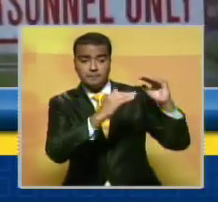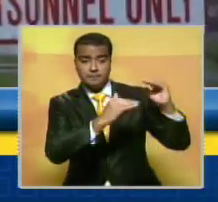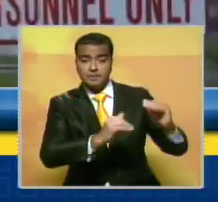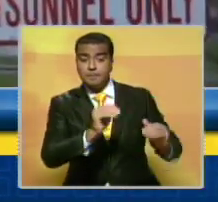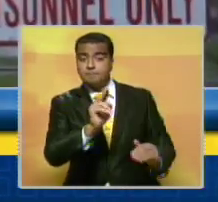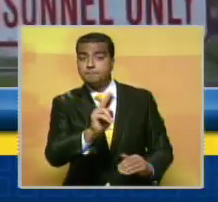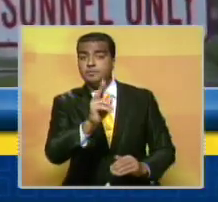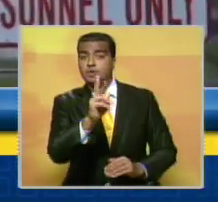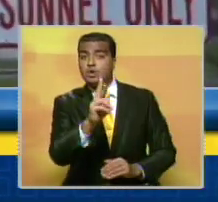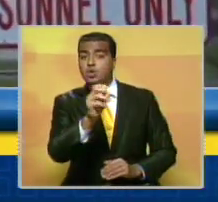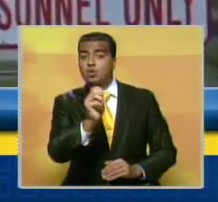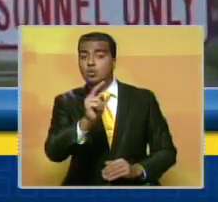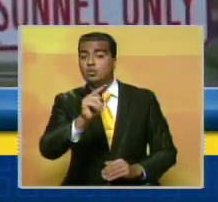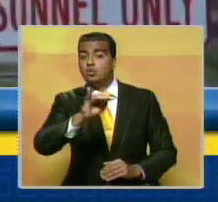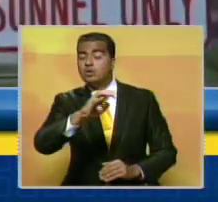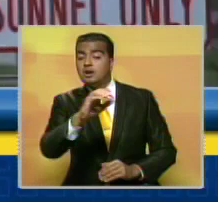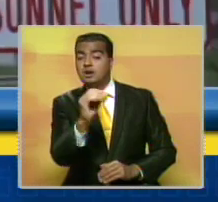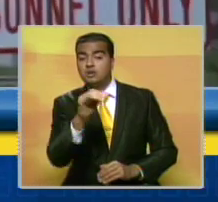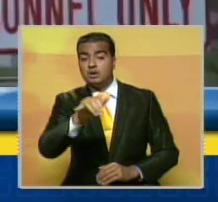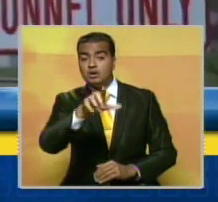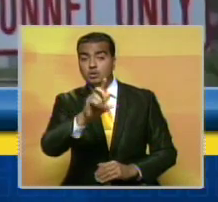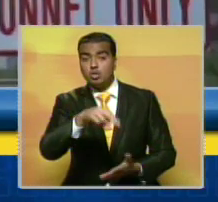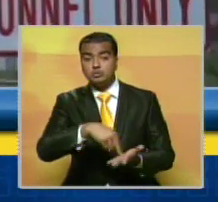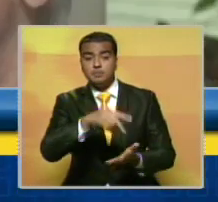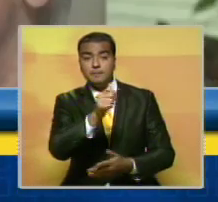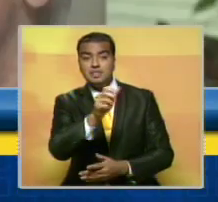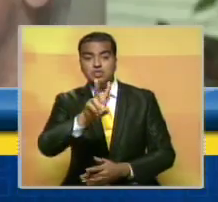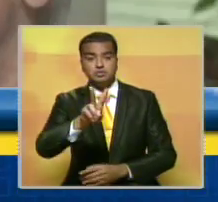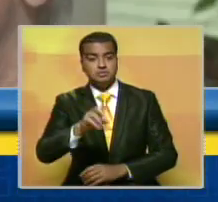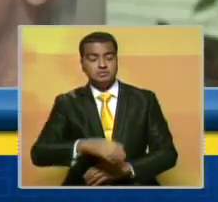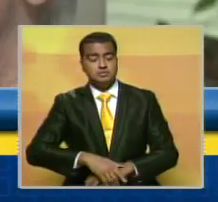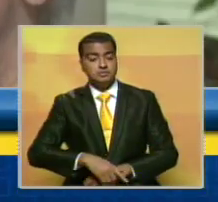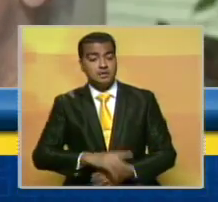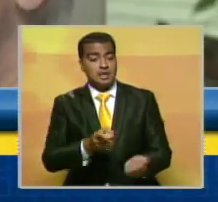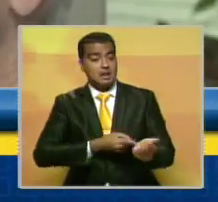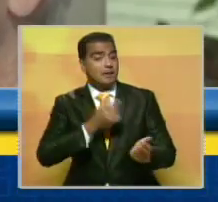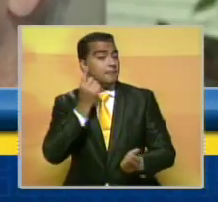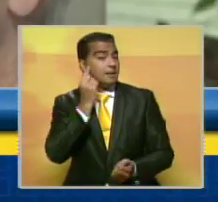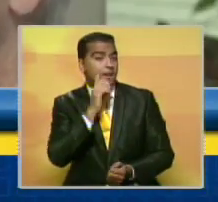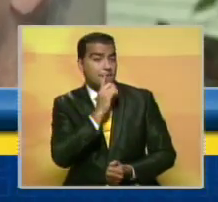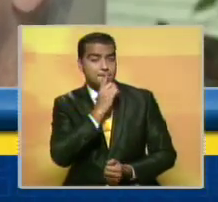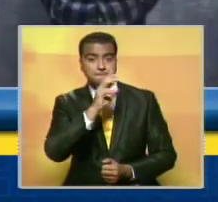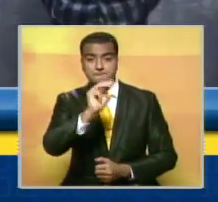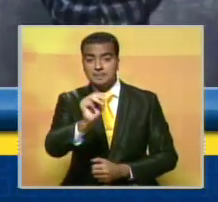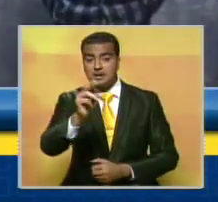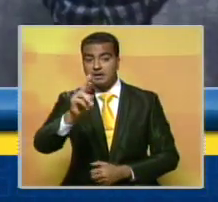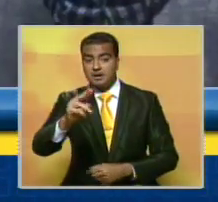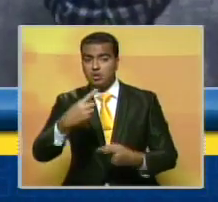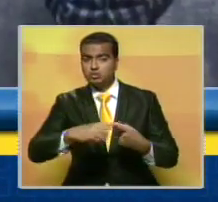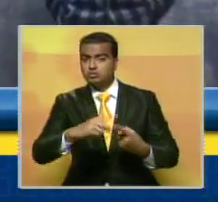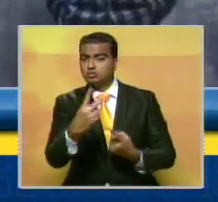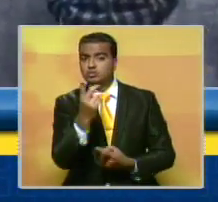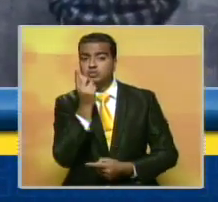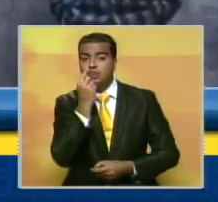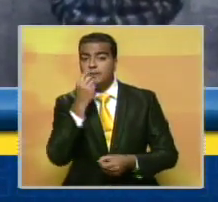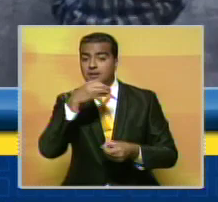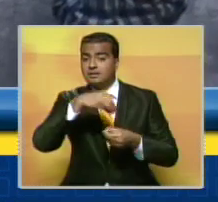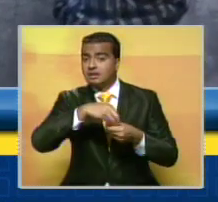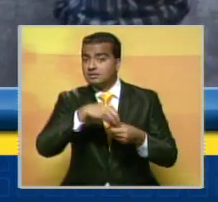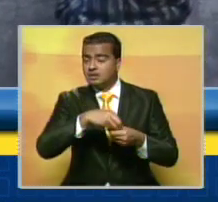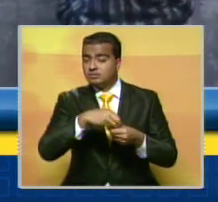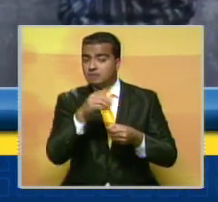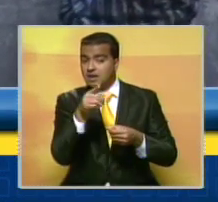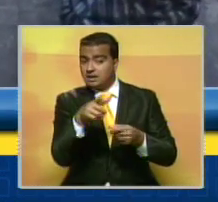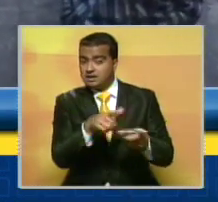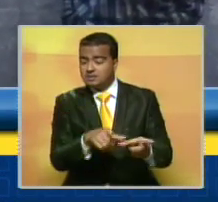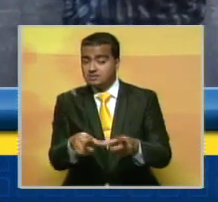uranio en el estado de Tennessee en julio de 2012. La hermana Megan Rice, junto a otros 2 hombres, ingresaron a las